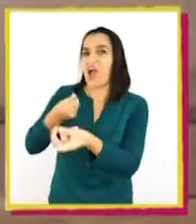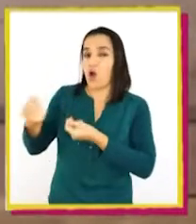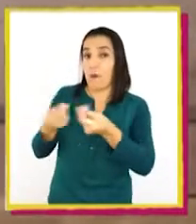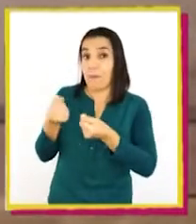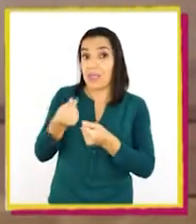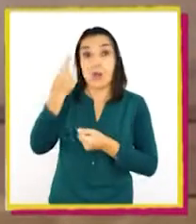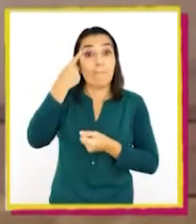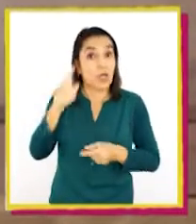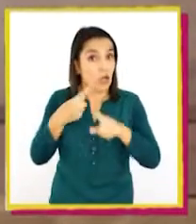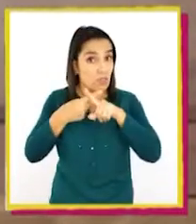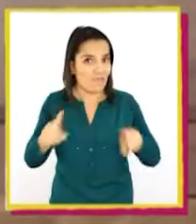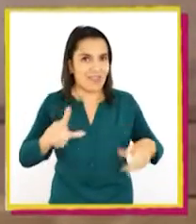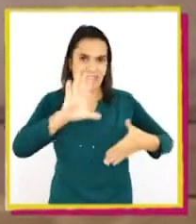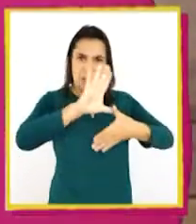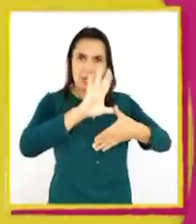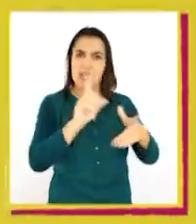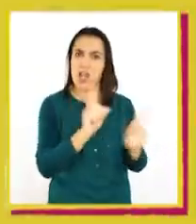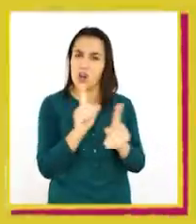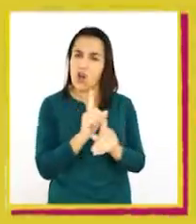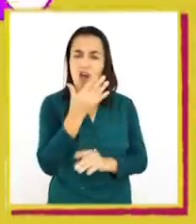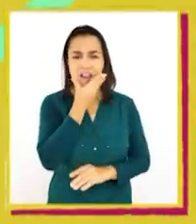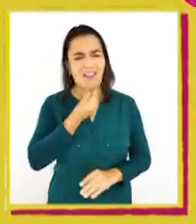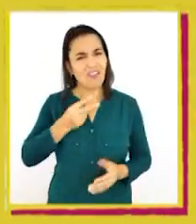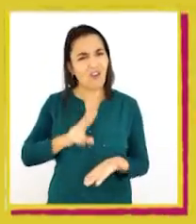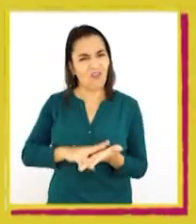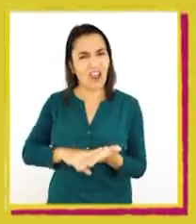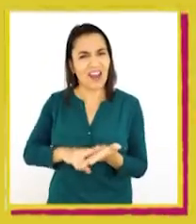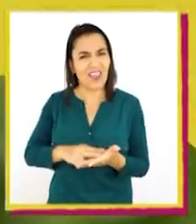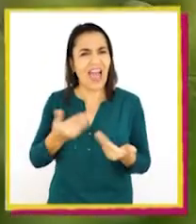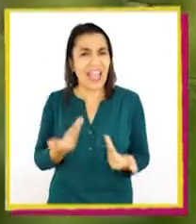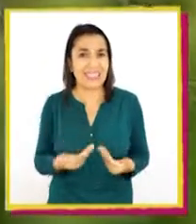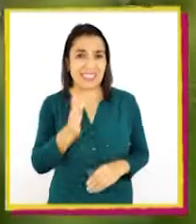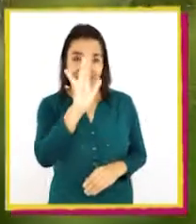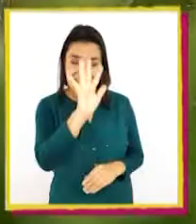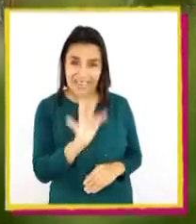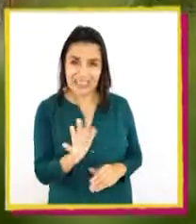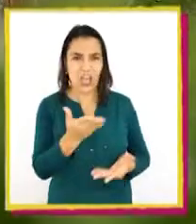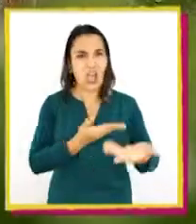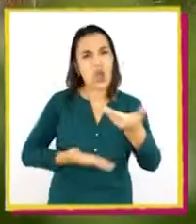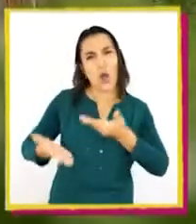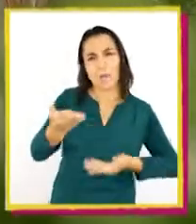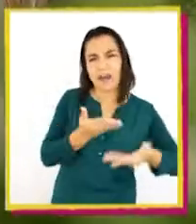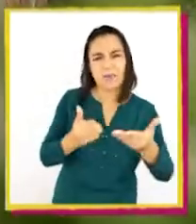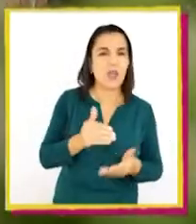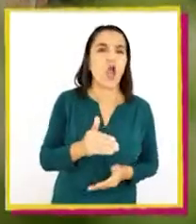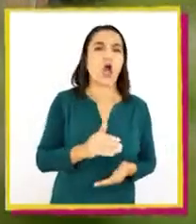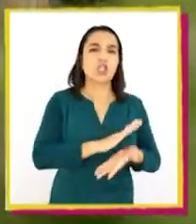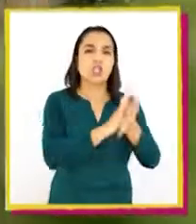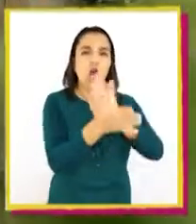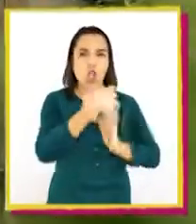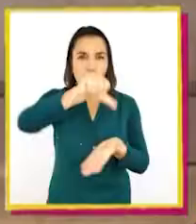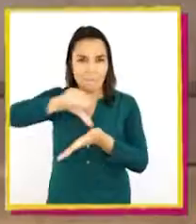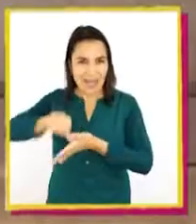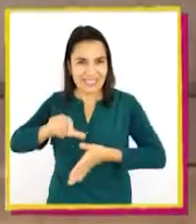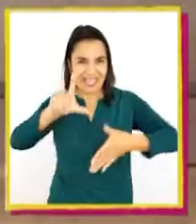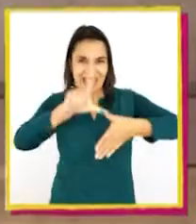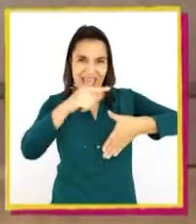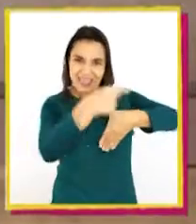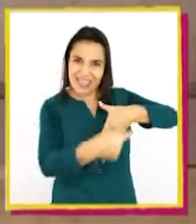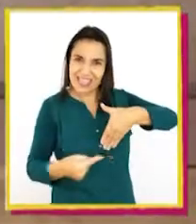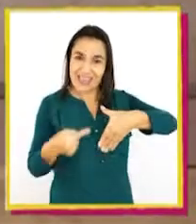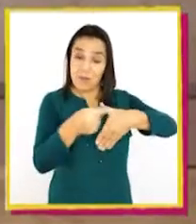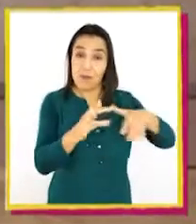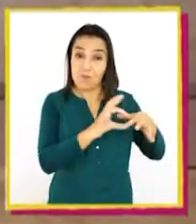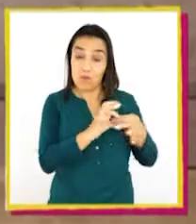cambio, en América, aún no. ¡Qué lindo, ¿verdad? Esa es una característica que compartimos con todos los países de Latinoamérica.